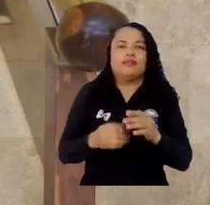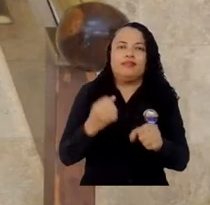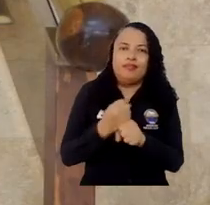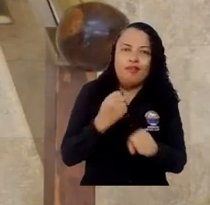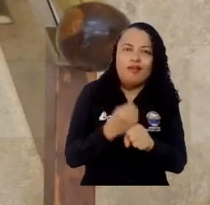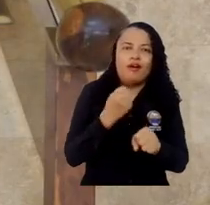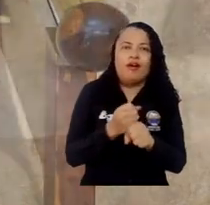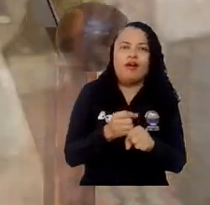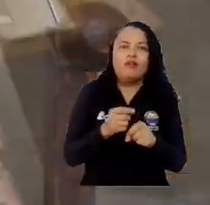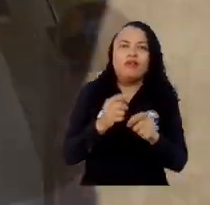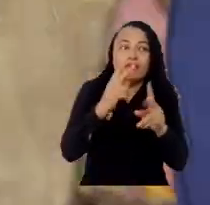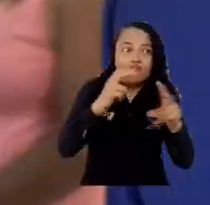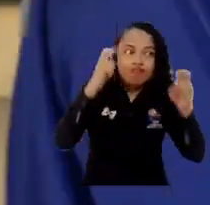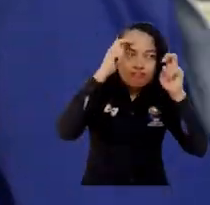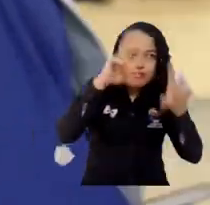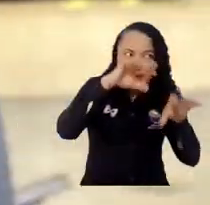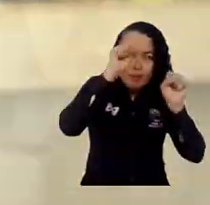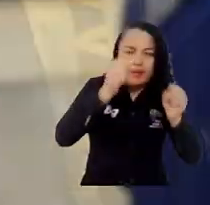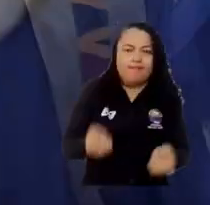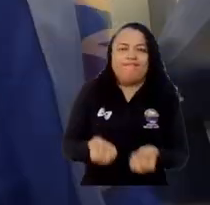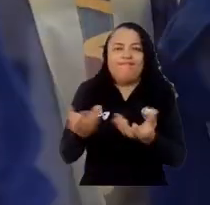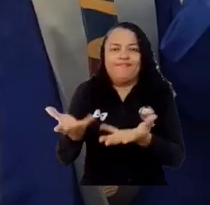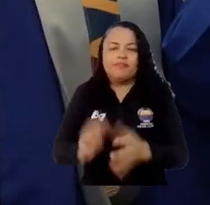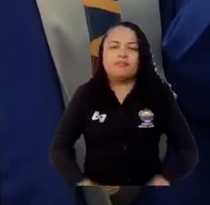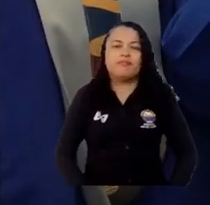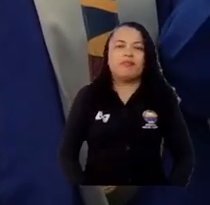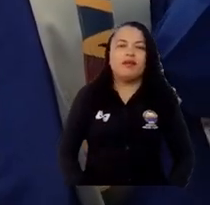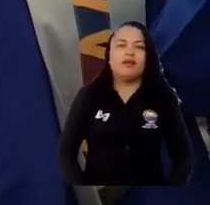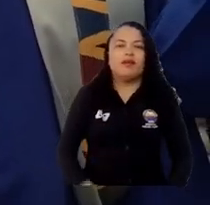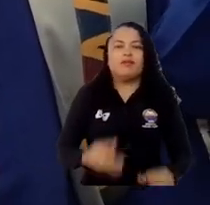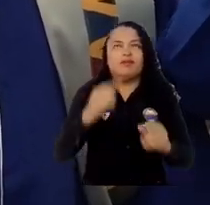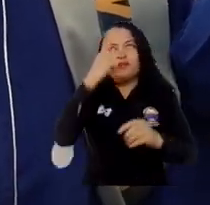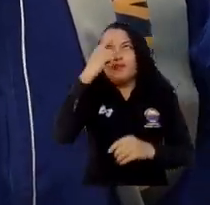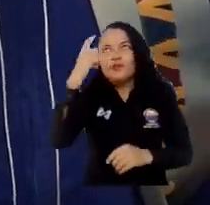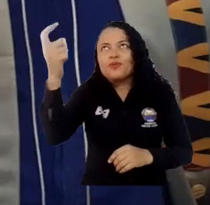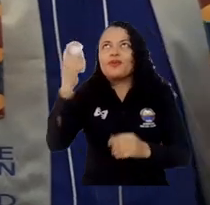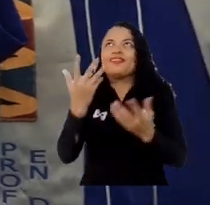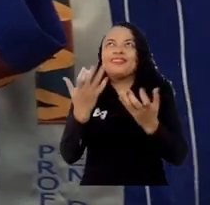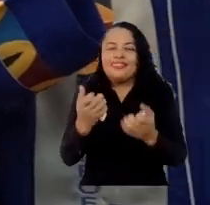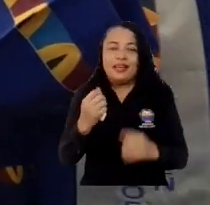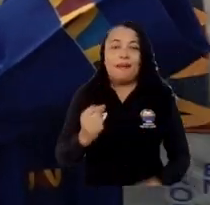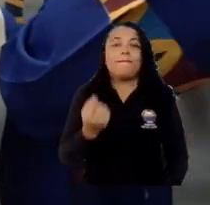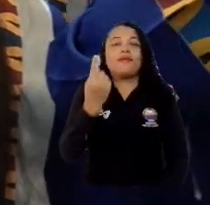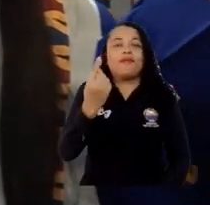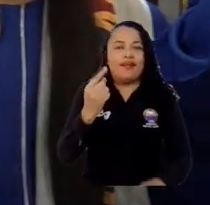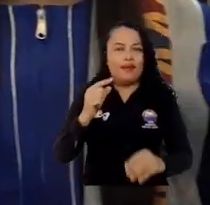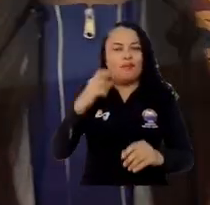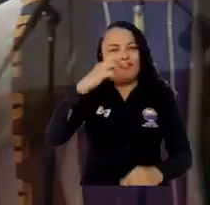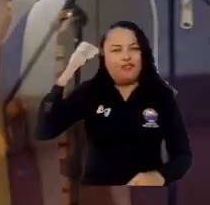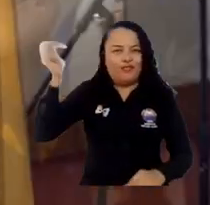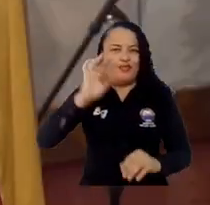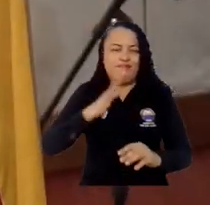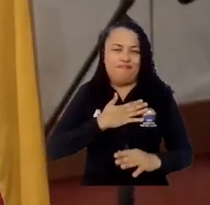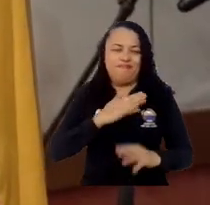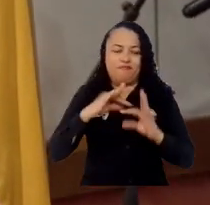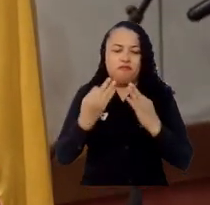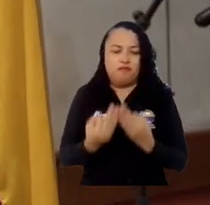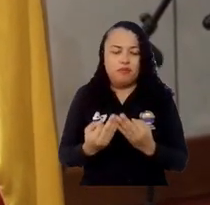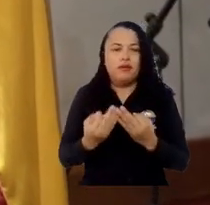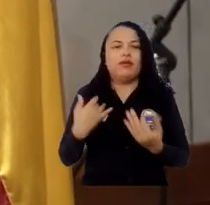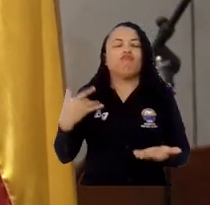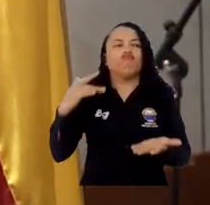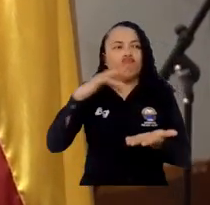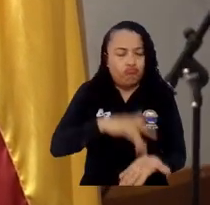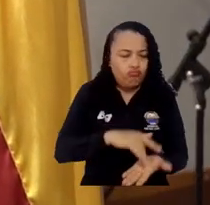cosechando esos conocimientos. Cargada de sueños y con la ilusión de ser la primera profesional de su familia, Elis ingresó a la